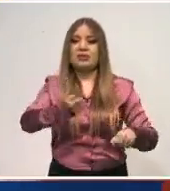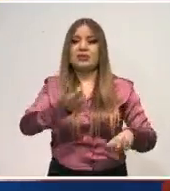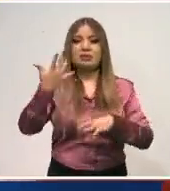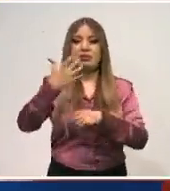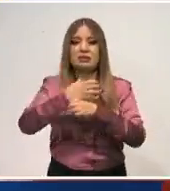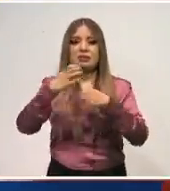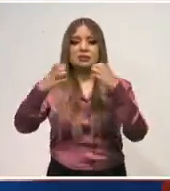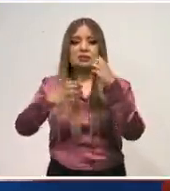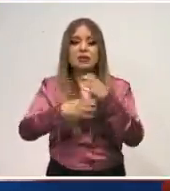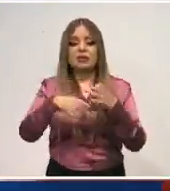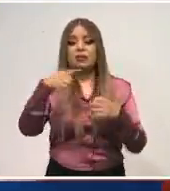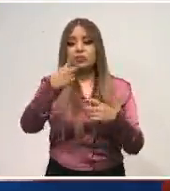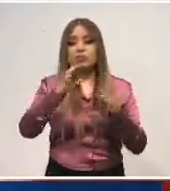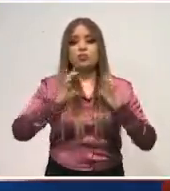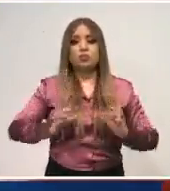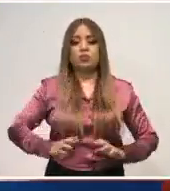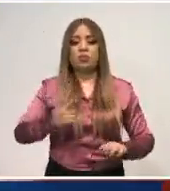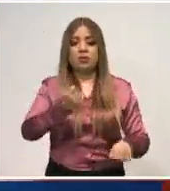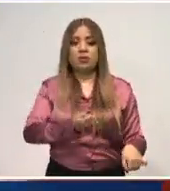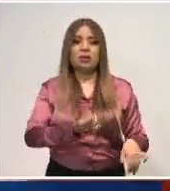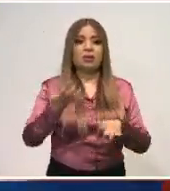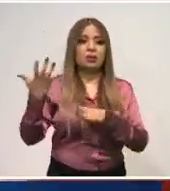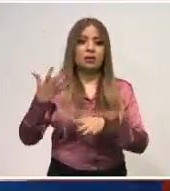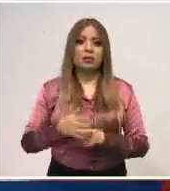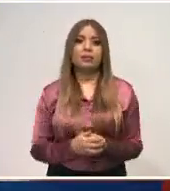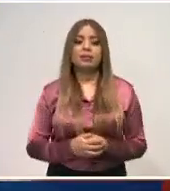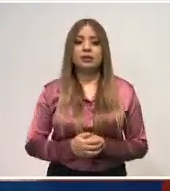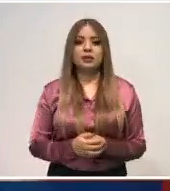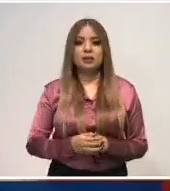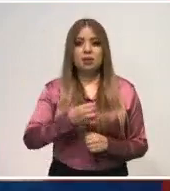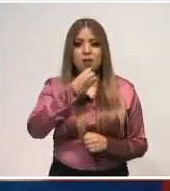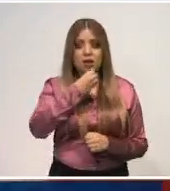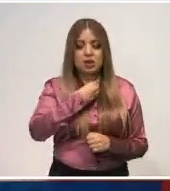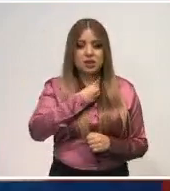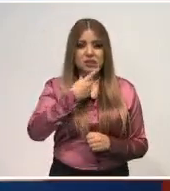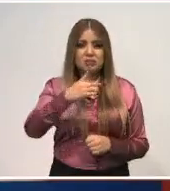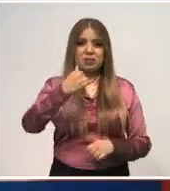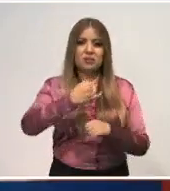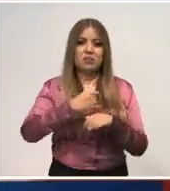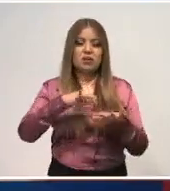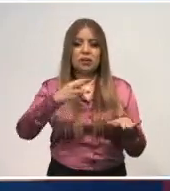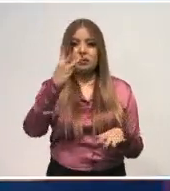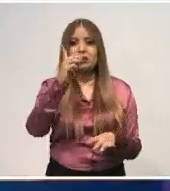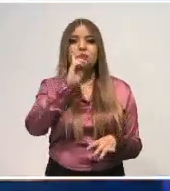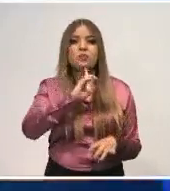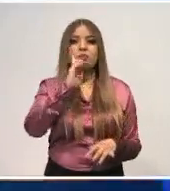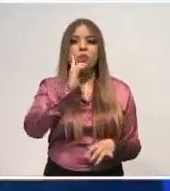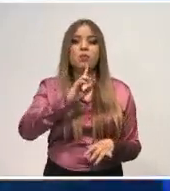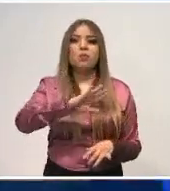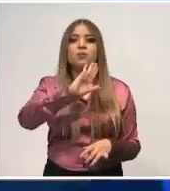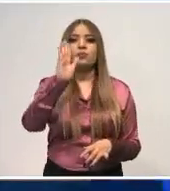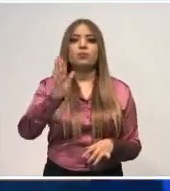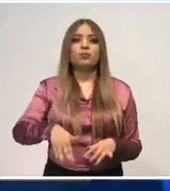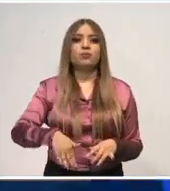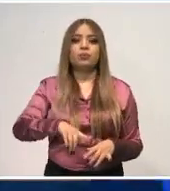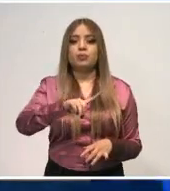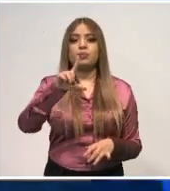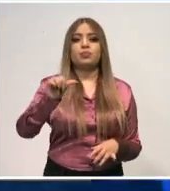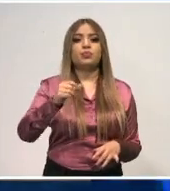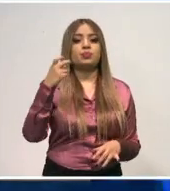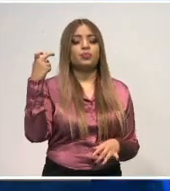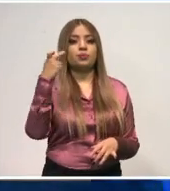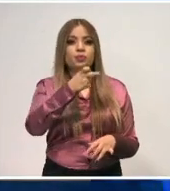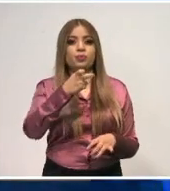de este lugar. Desafortunada esta información, que como lo comentaba, 3 mujeres pierden la vida luego de impactar